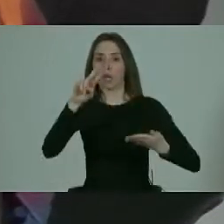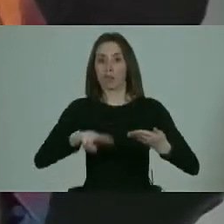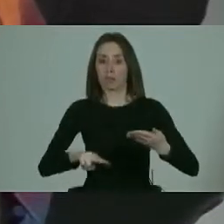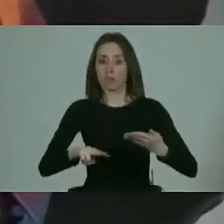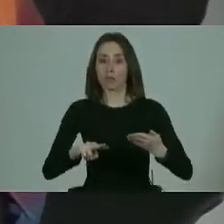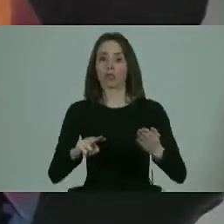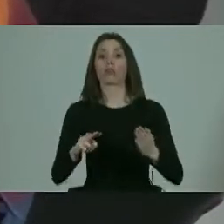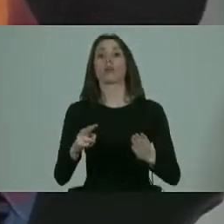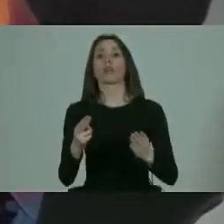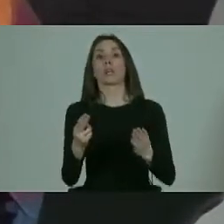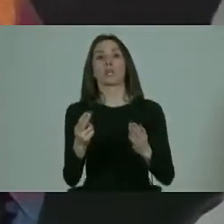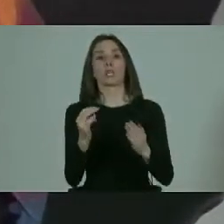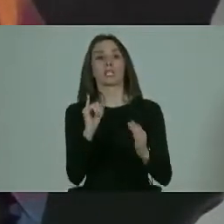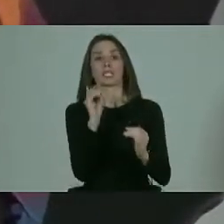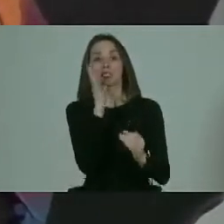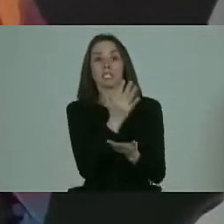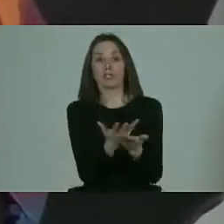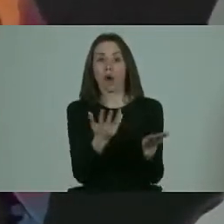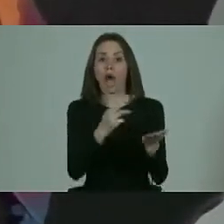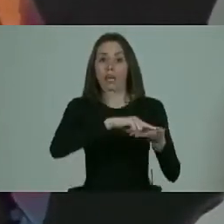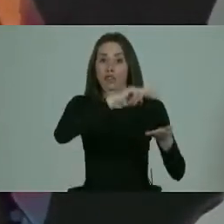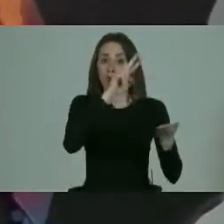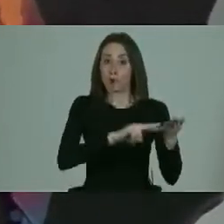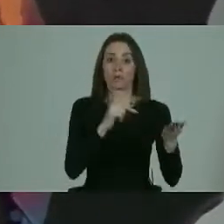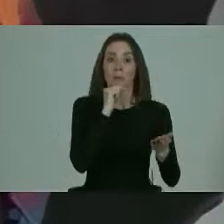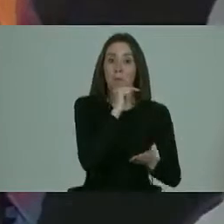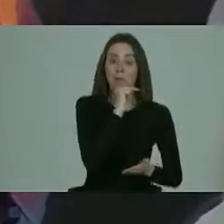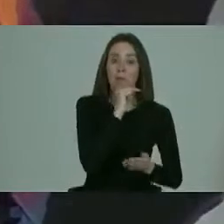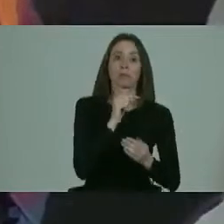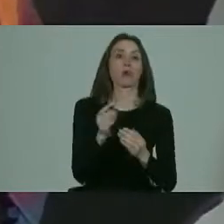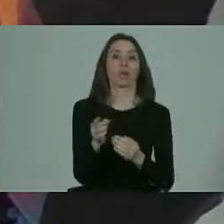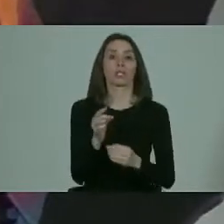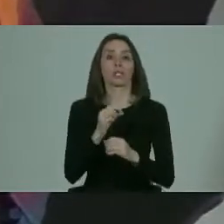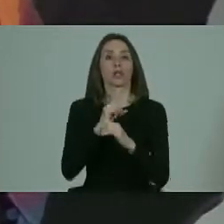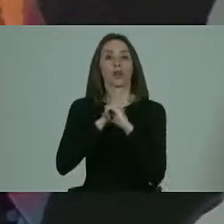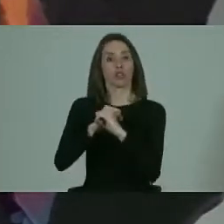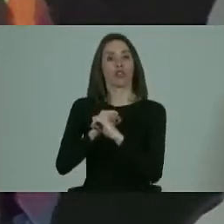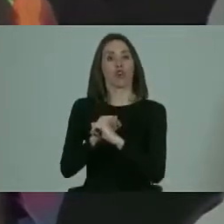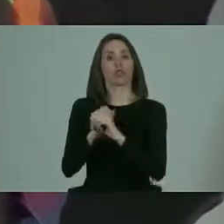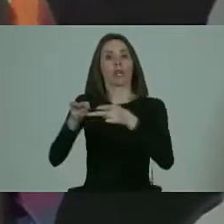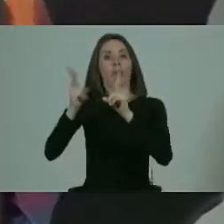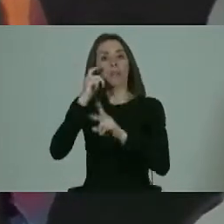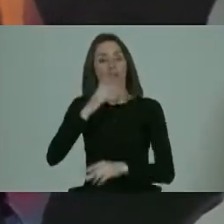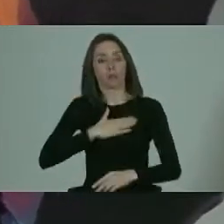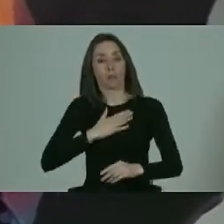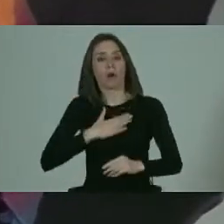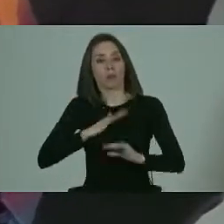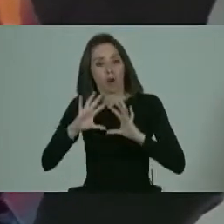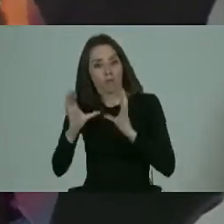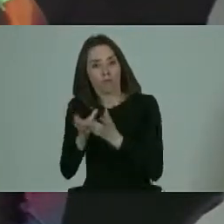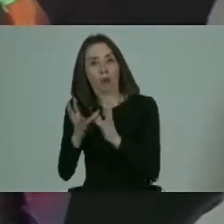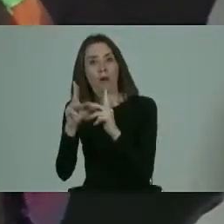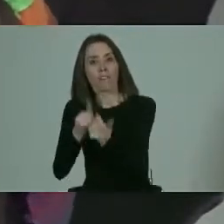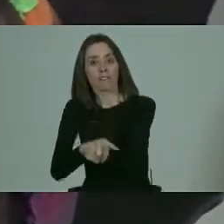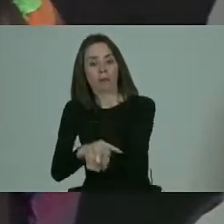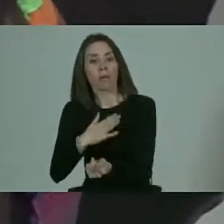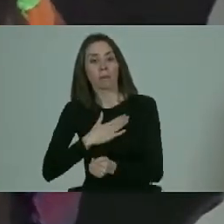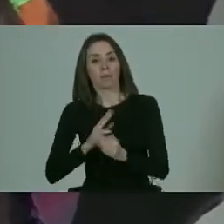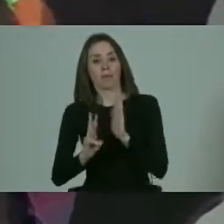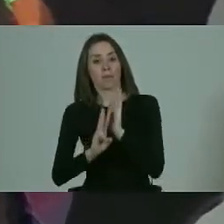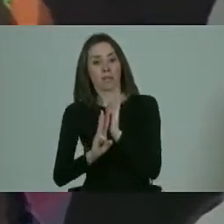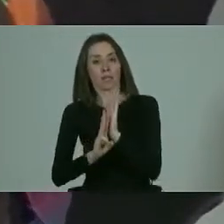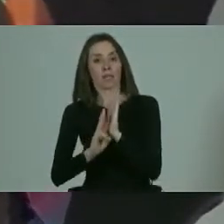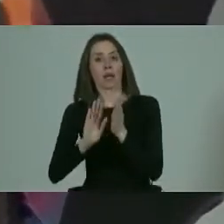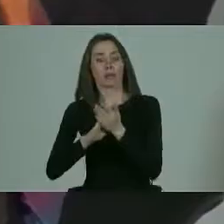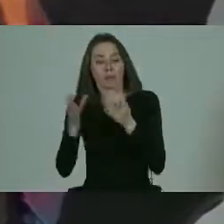contrario aunque no existe a la convención es contrario a cualquier derecho humano y derecho a las formas familia tener a su identidad a su